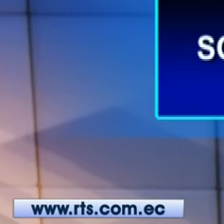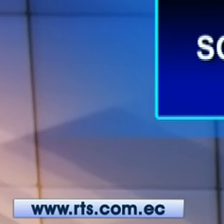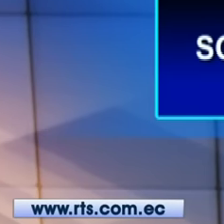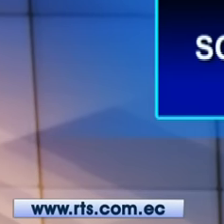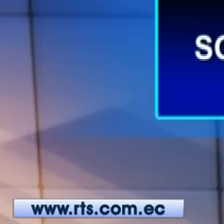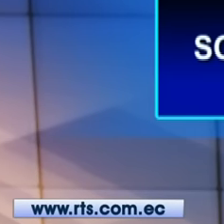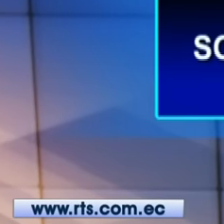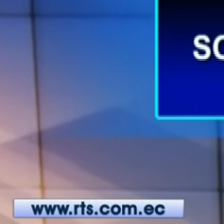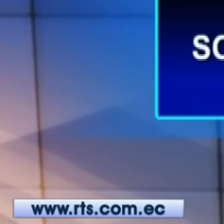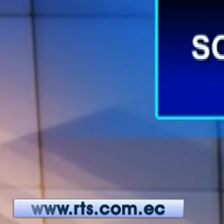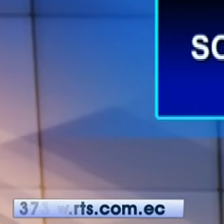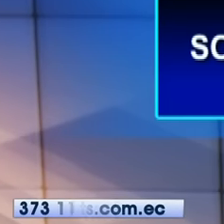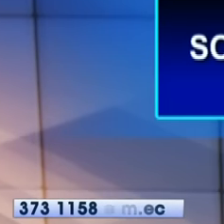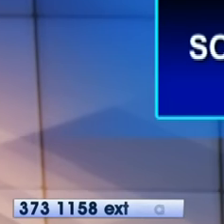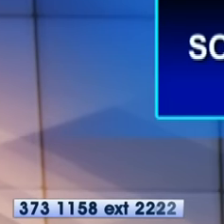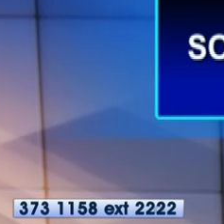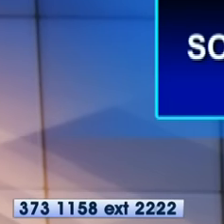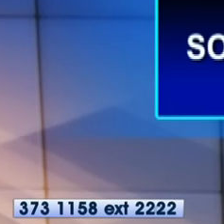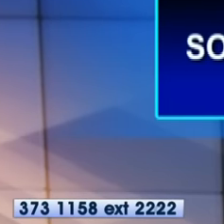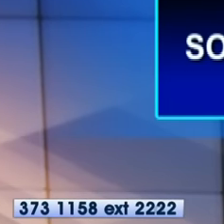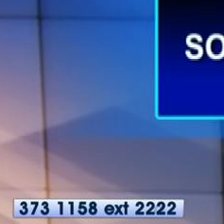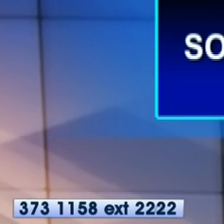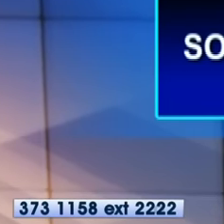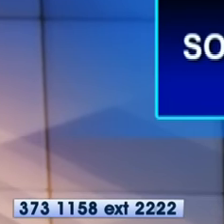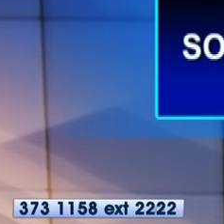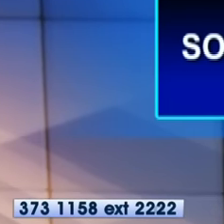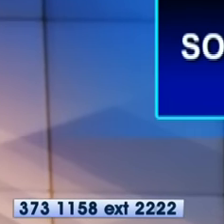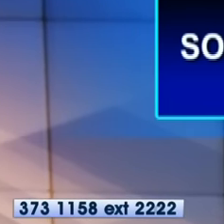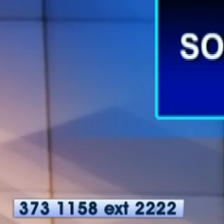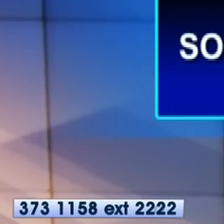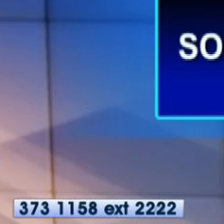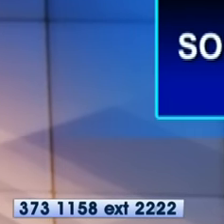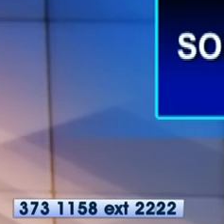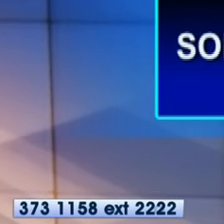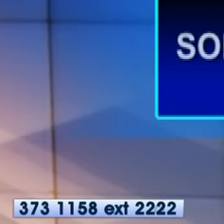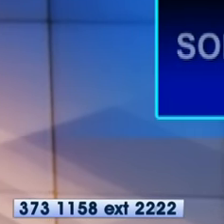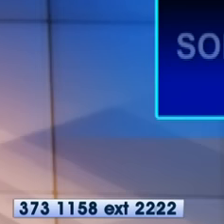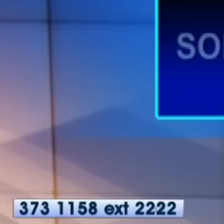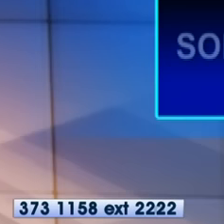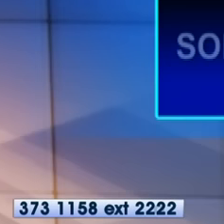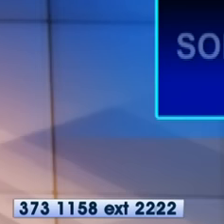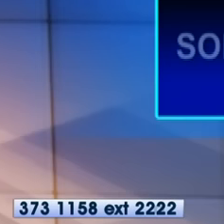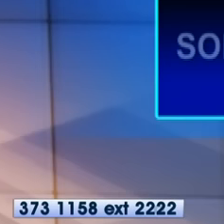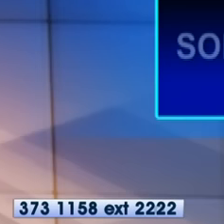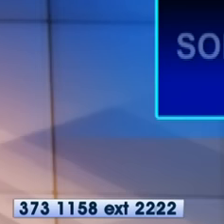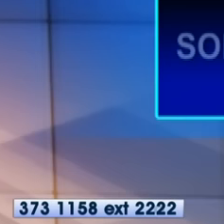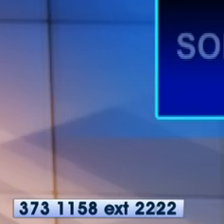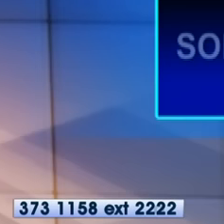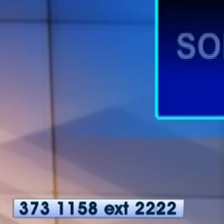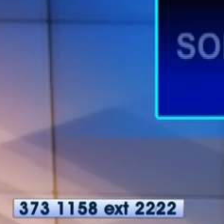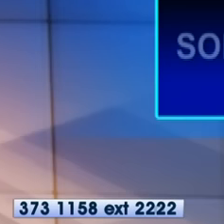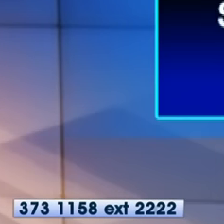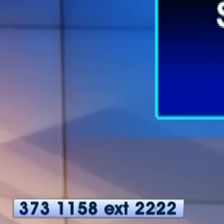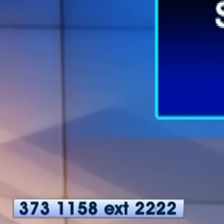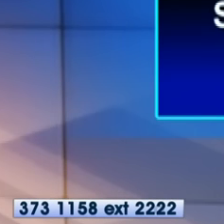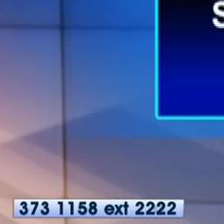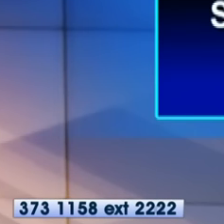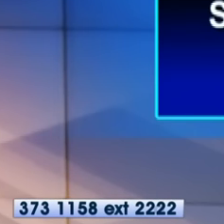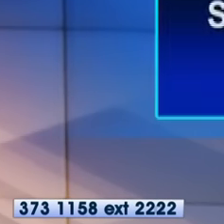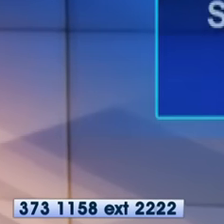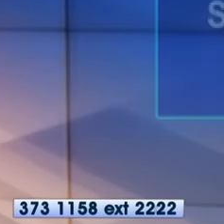883 personas son discapacitadas y mayores de 65 años se acogerán al programa de voto en